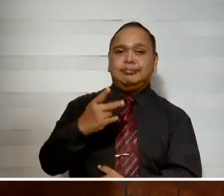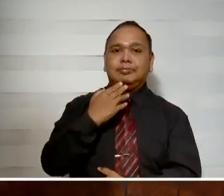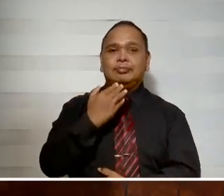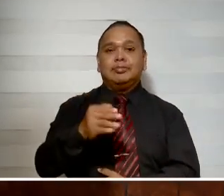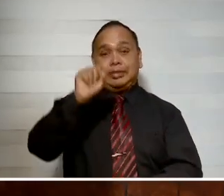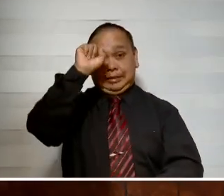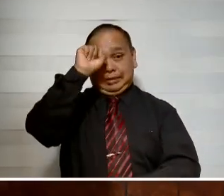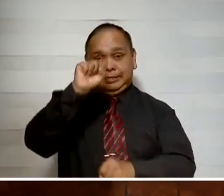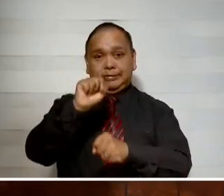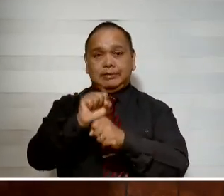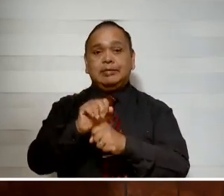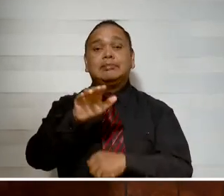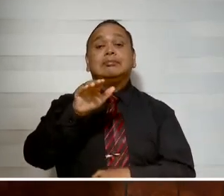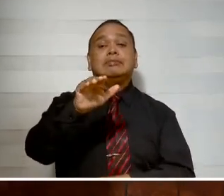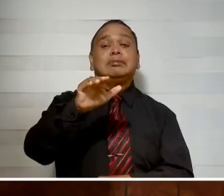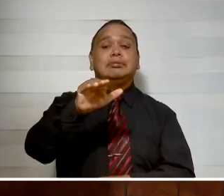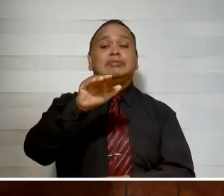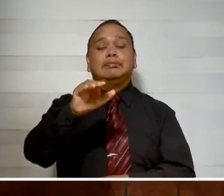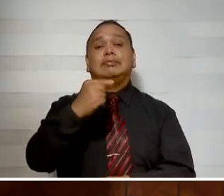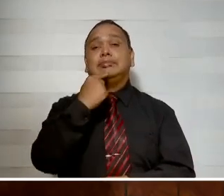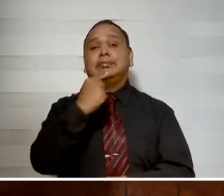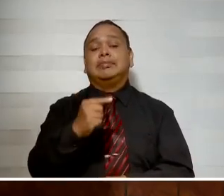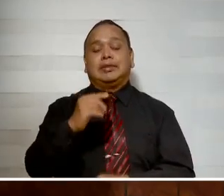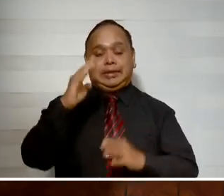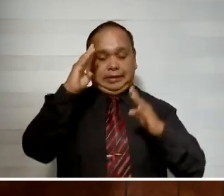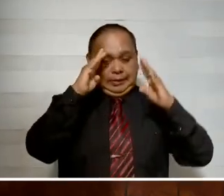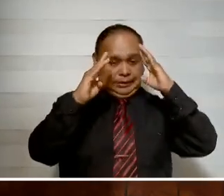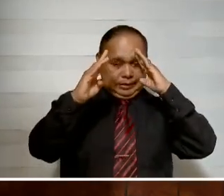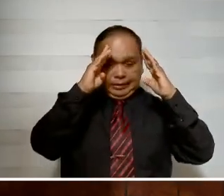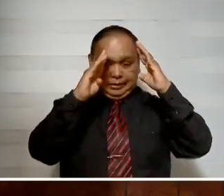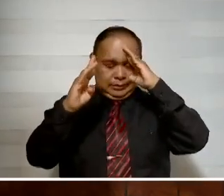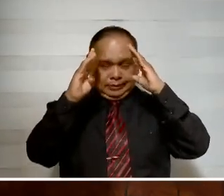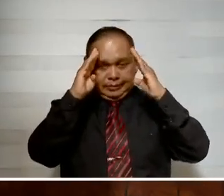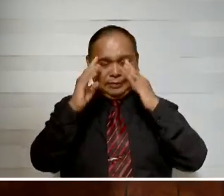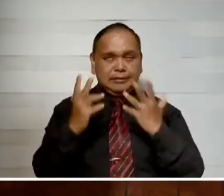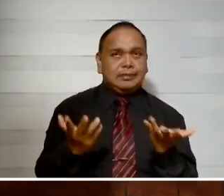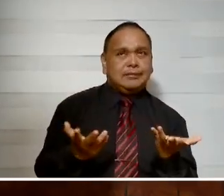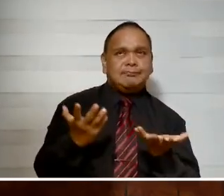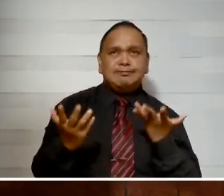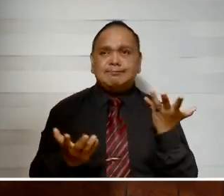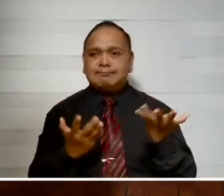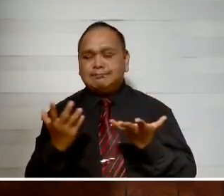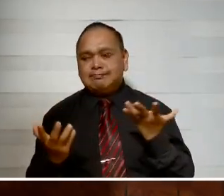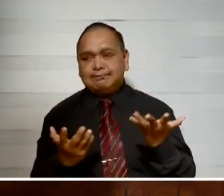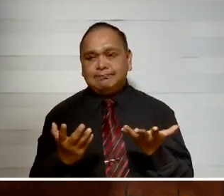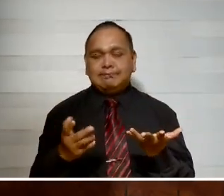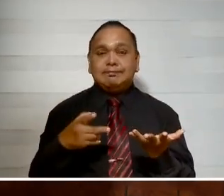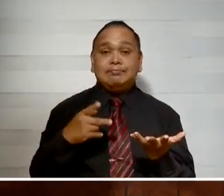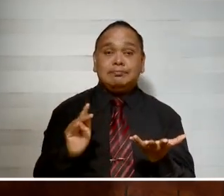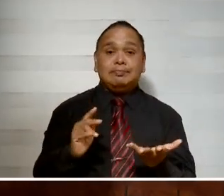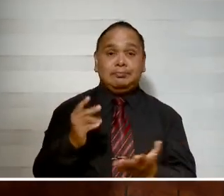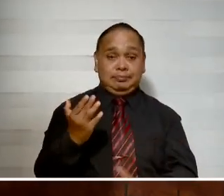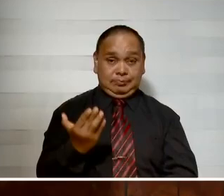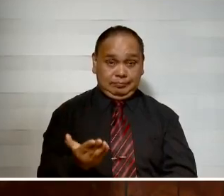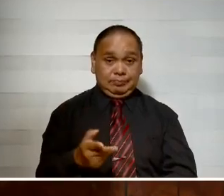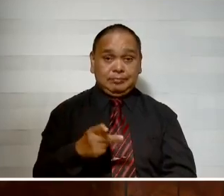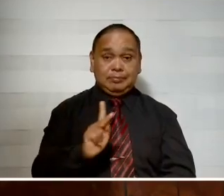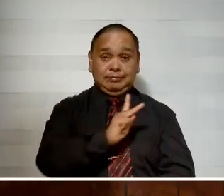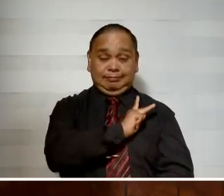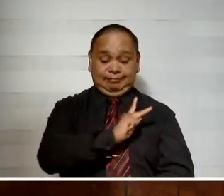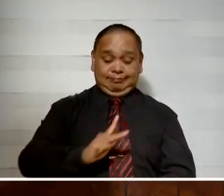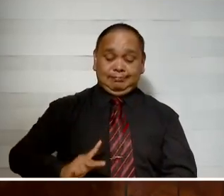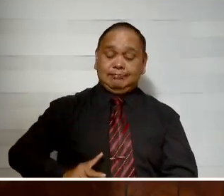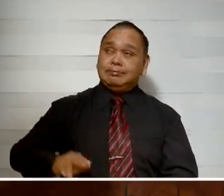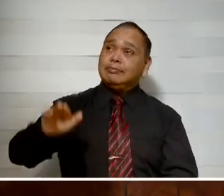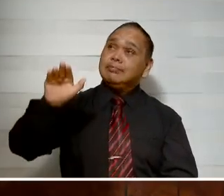secretario, porque ya le había yo dicho, entonces como que se quedó pensando, a ver si podía, si estaba en sus capacidades. Cuando el presidente le